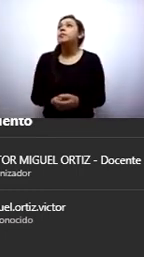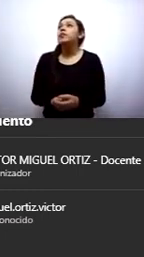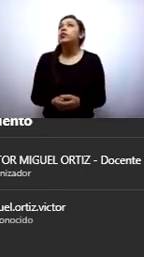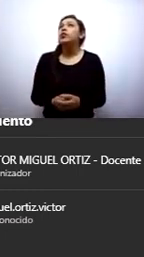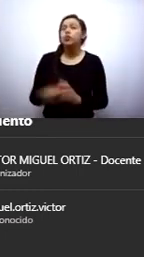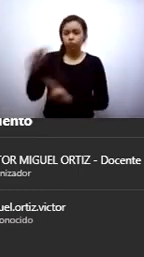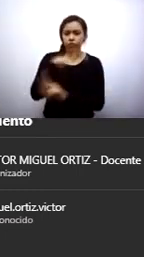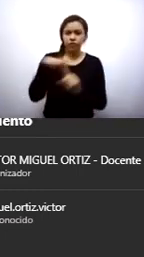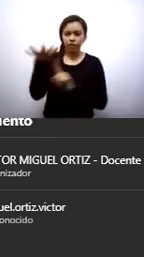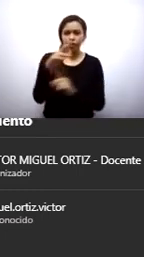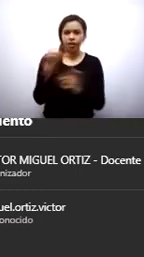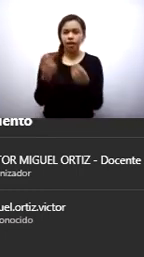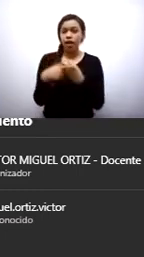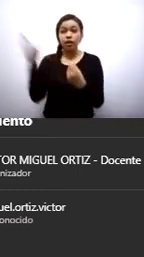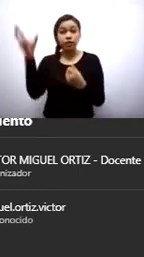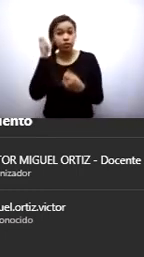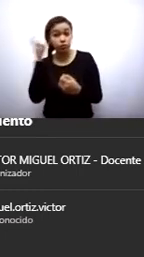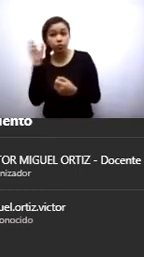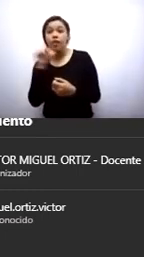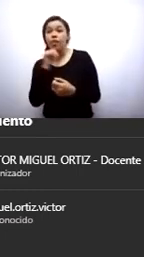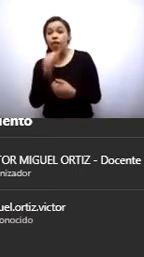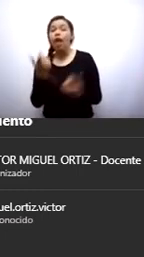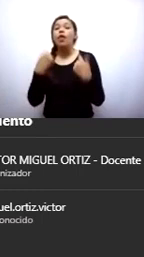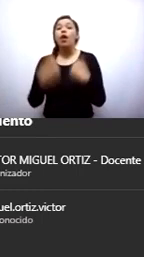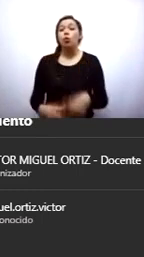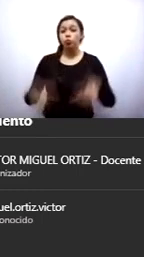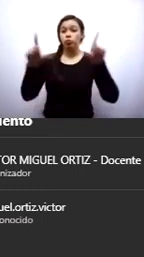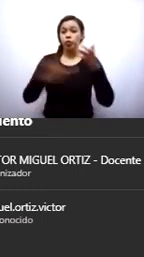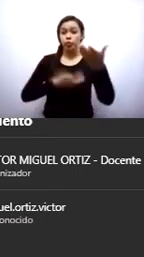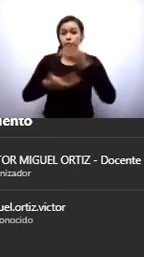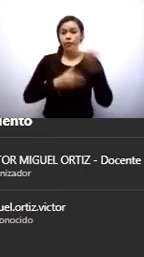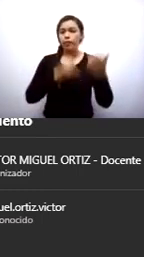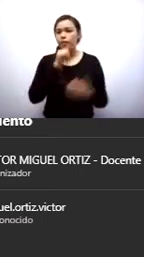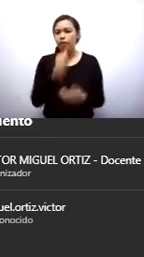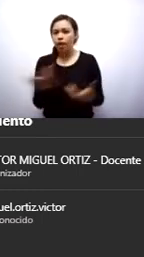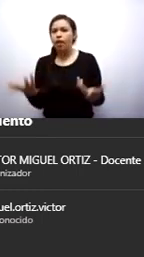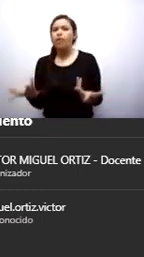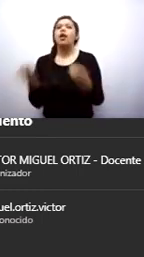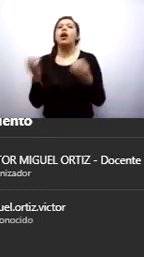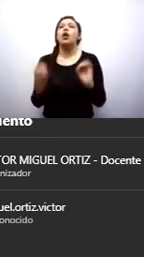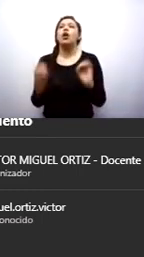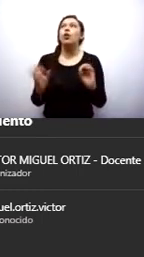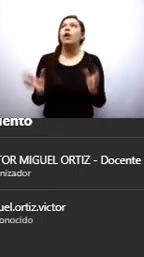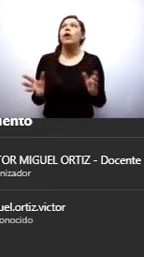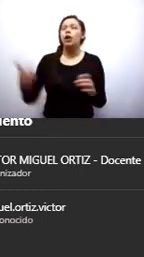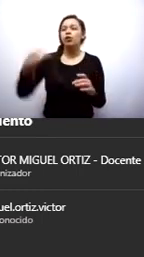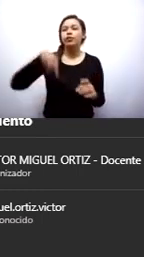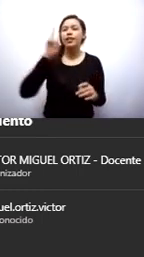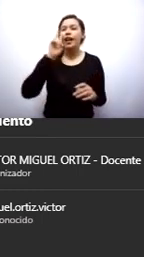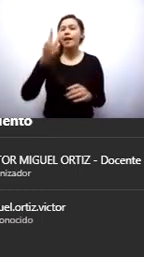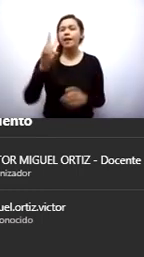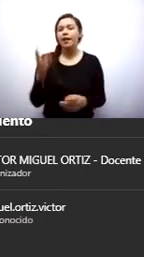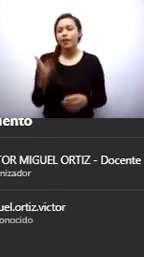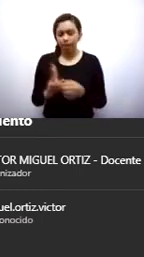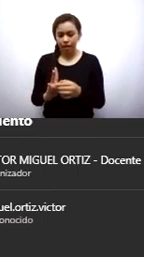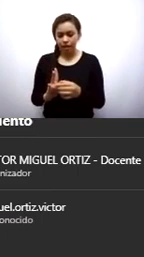esté escuchando, que no se esté compartiendo adecuadamente, o como ustedes lo han visto, de pronto tenemos alumnos que son un